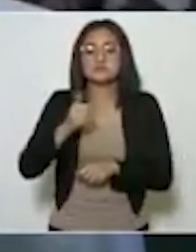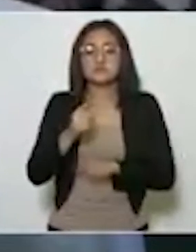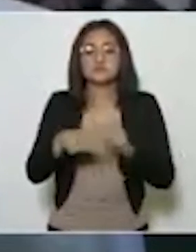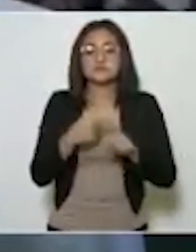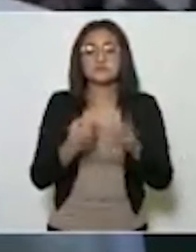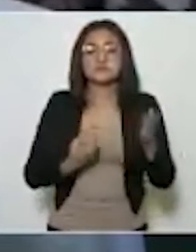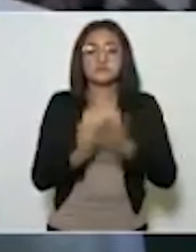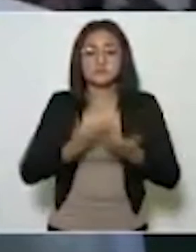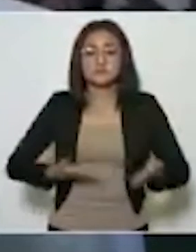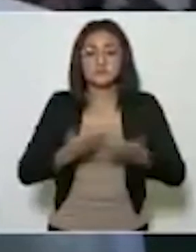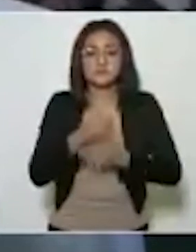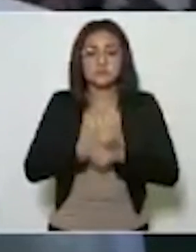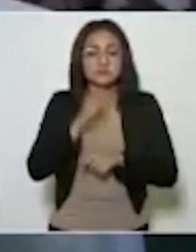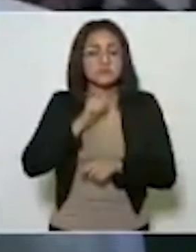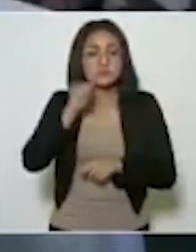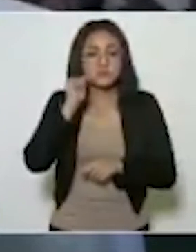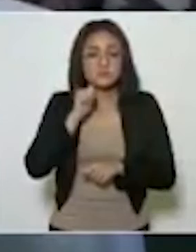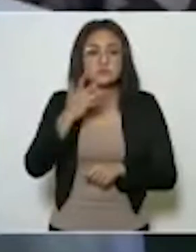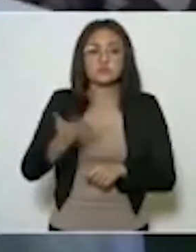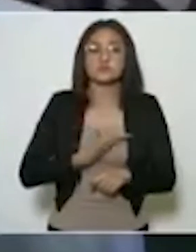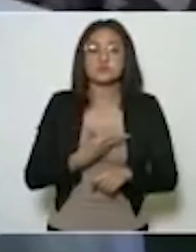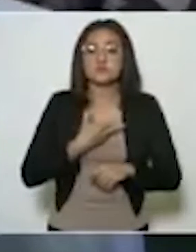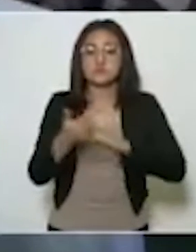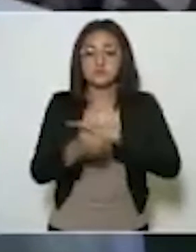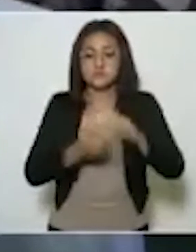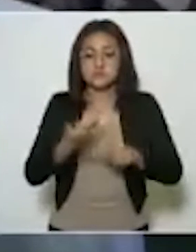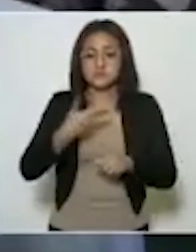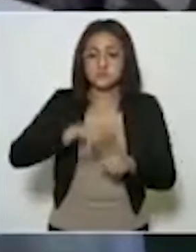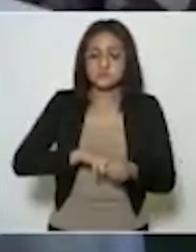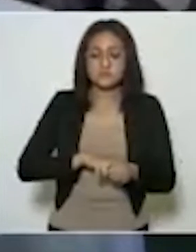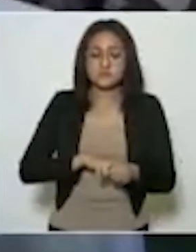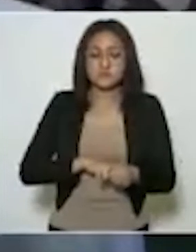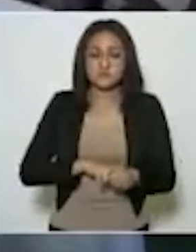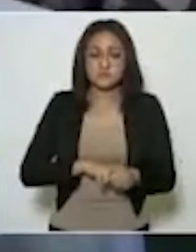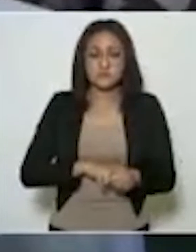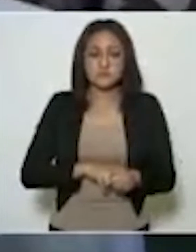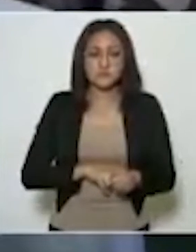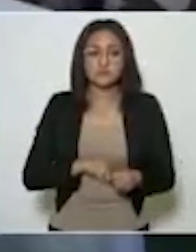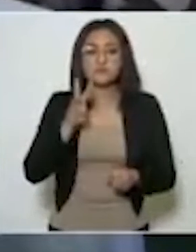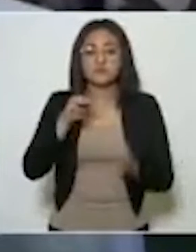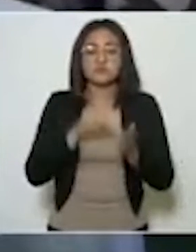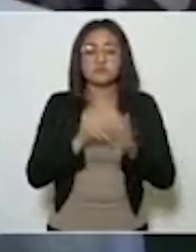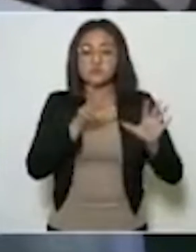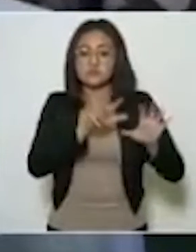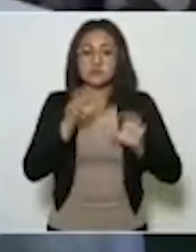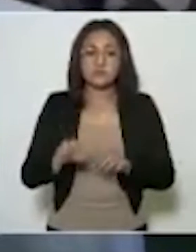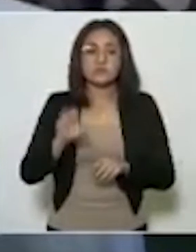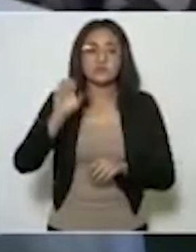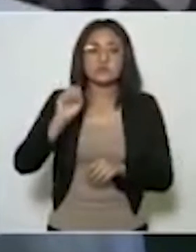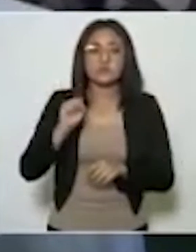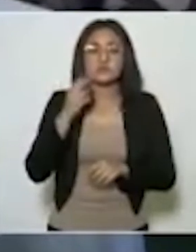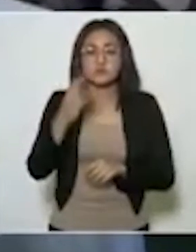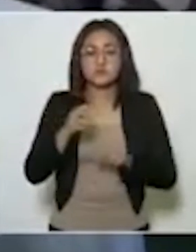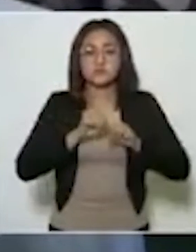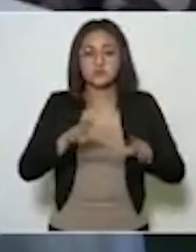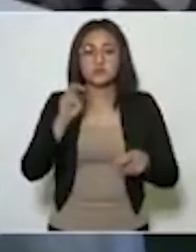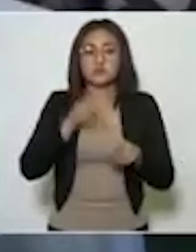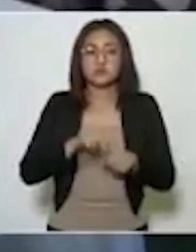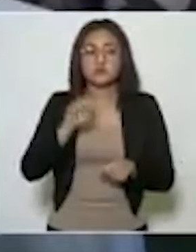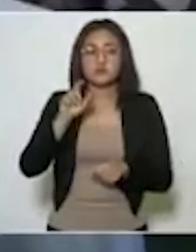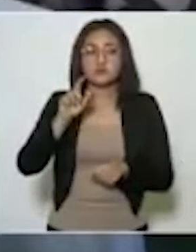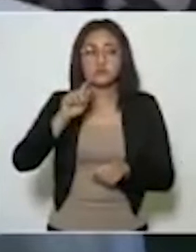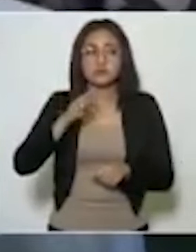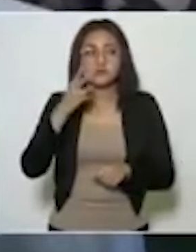casos nuevos en comparación al día de ayer. Tenemos casos activos ambulatorios hospitalizados, 3,863 distribuidos